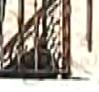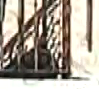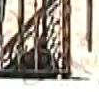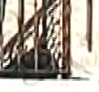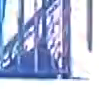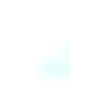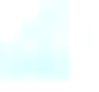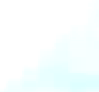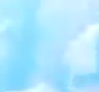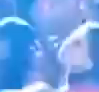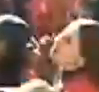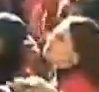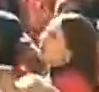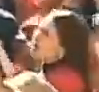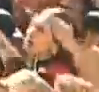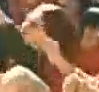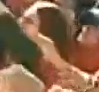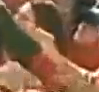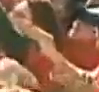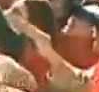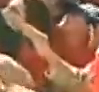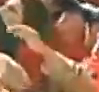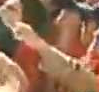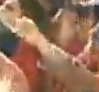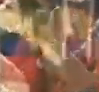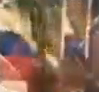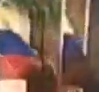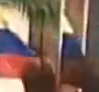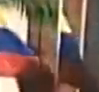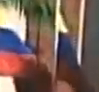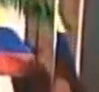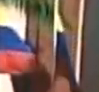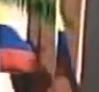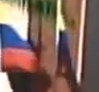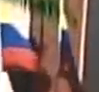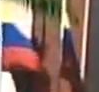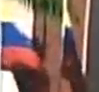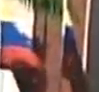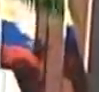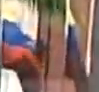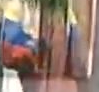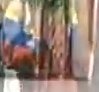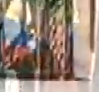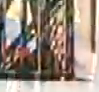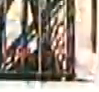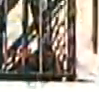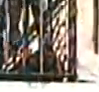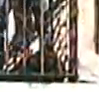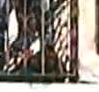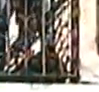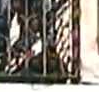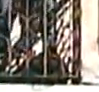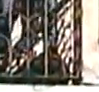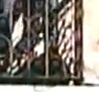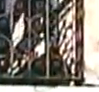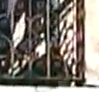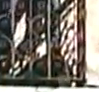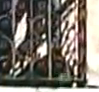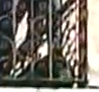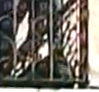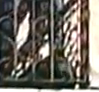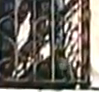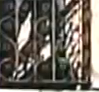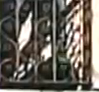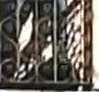a 1000 monstruos. Y si algo demostró este pueblo, es su capacidad de lucha. Y le hemos dado una lección